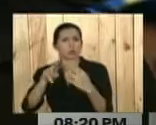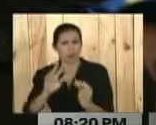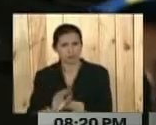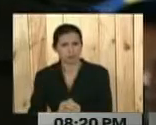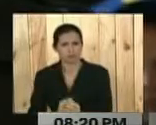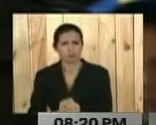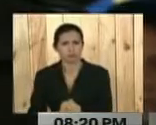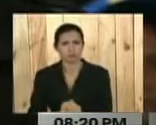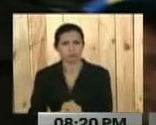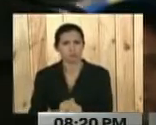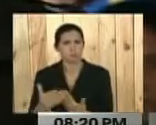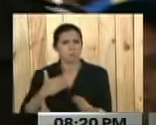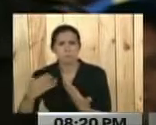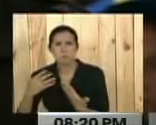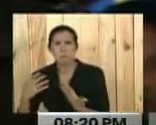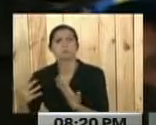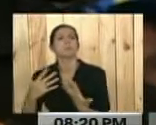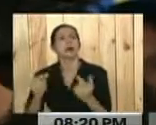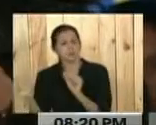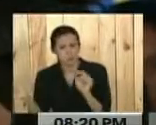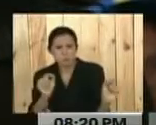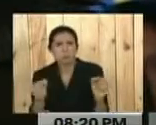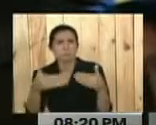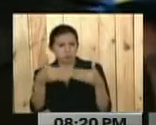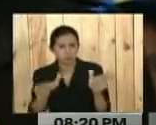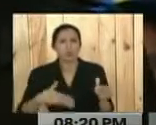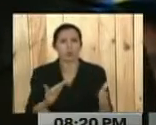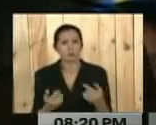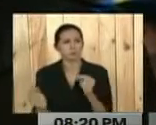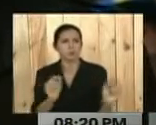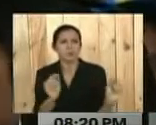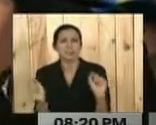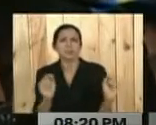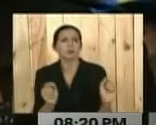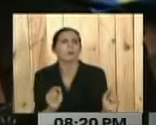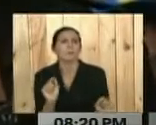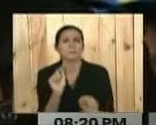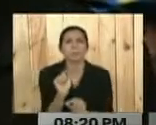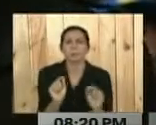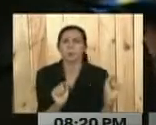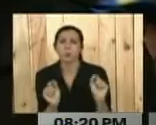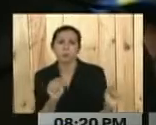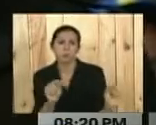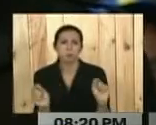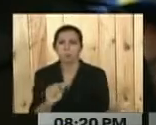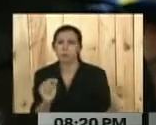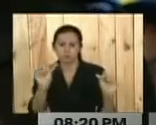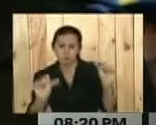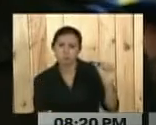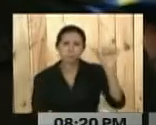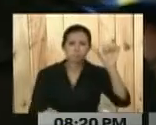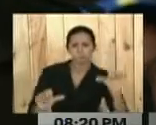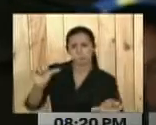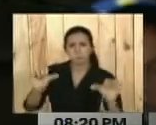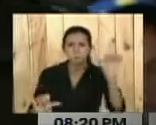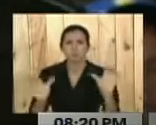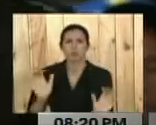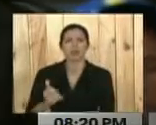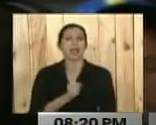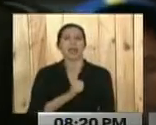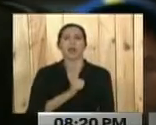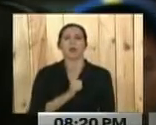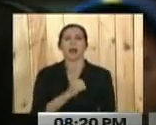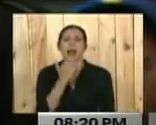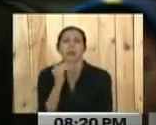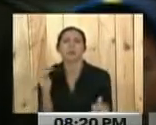allí demos el debate. Allí podamos sostener cada quien su argumento y podamos encontrar el lugar común de todo esto.